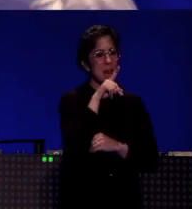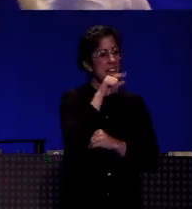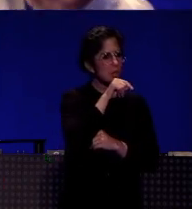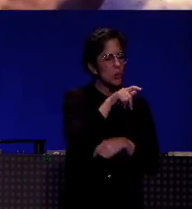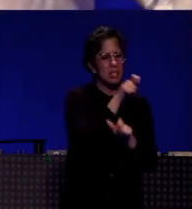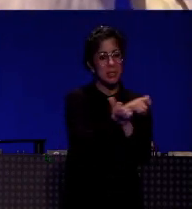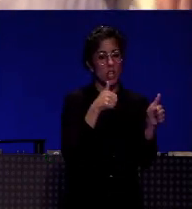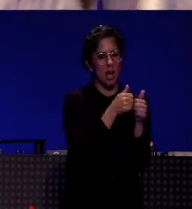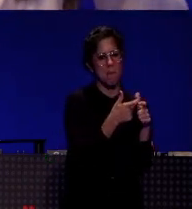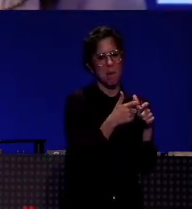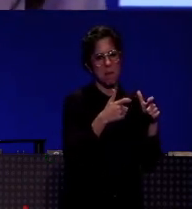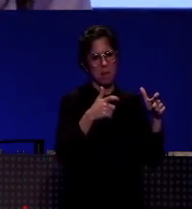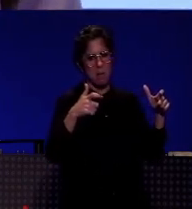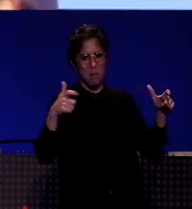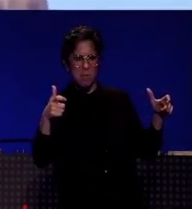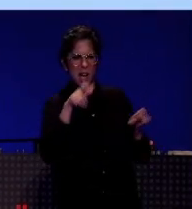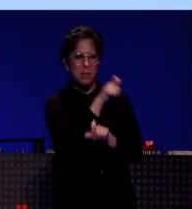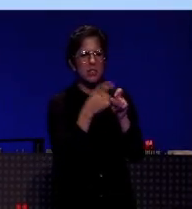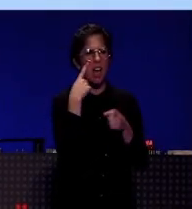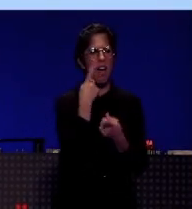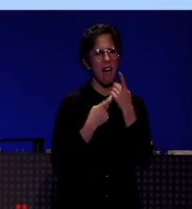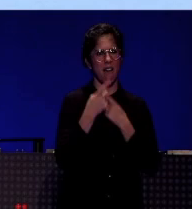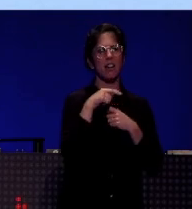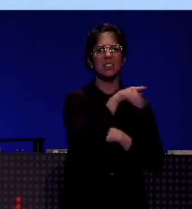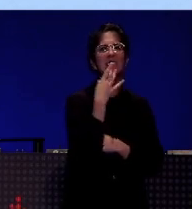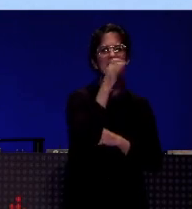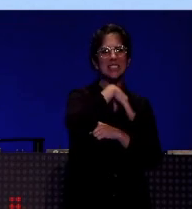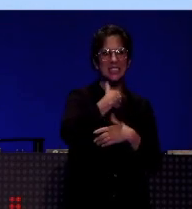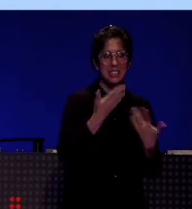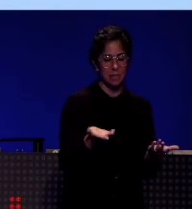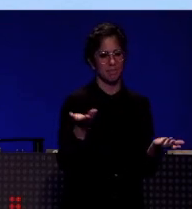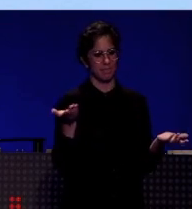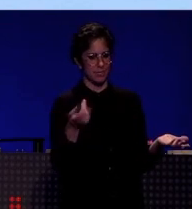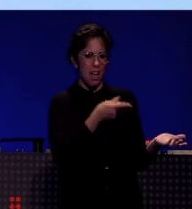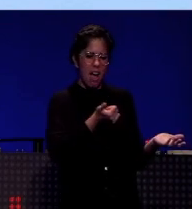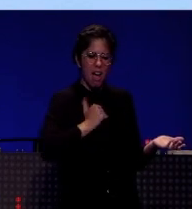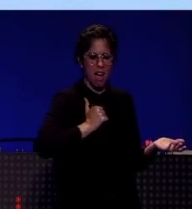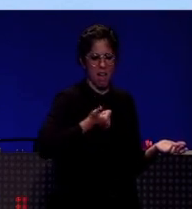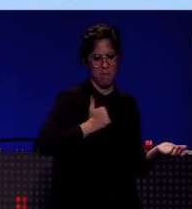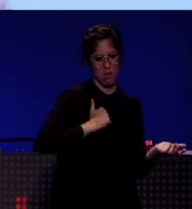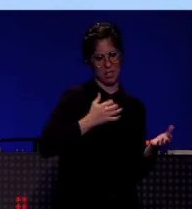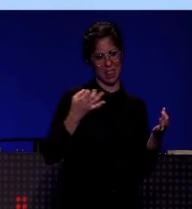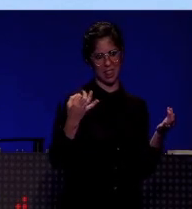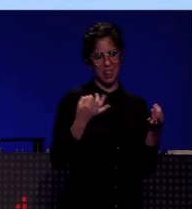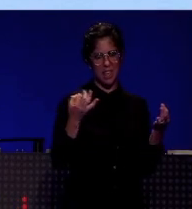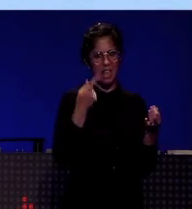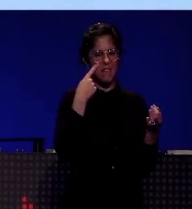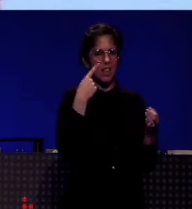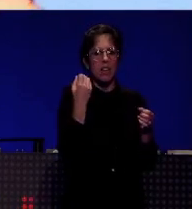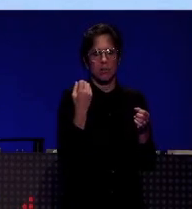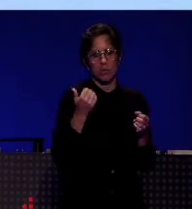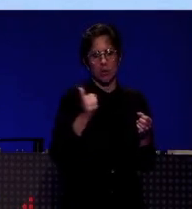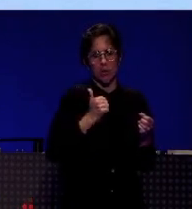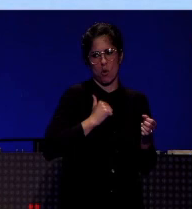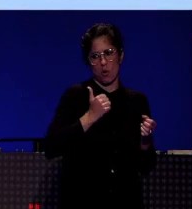te preguntan se informan sobre ti porque no sacas partido y abres otra ventana laboral además